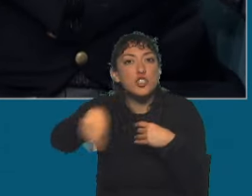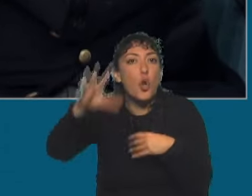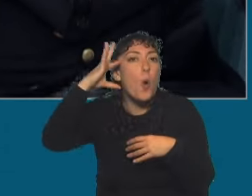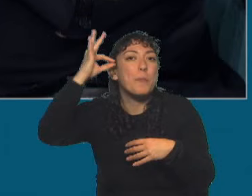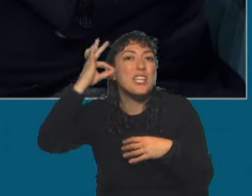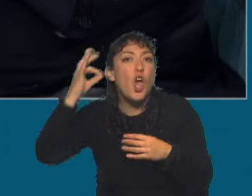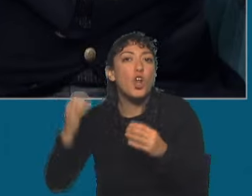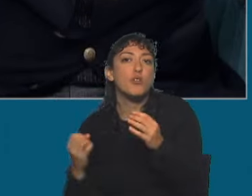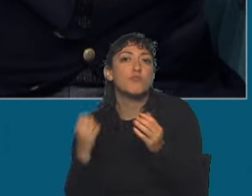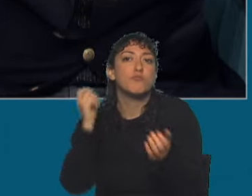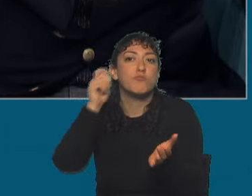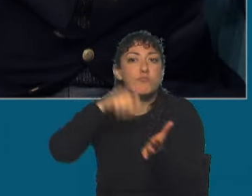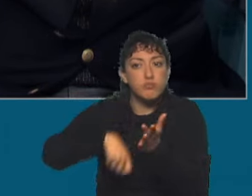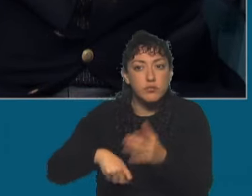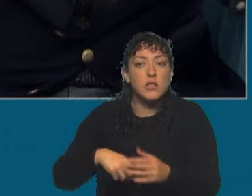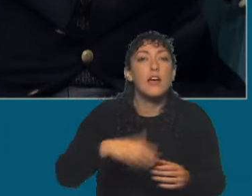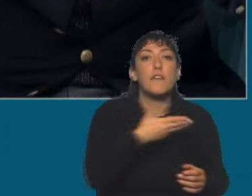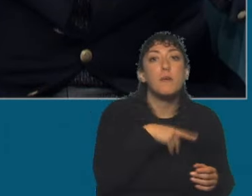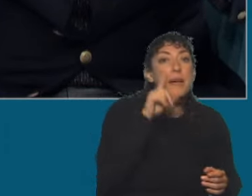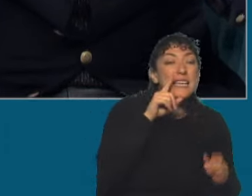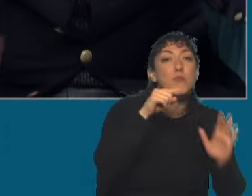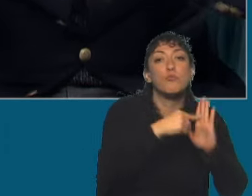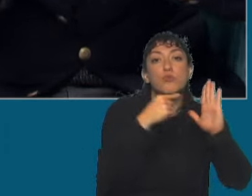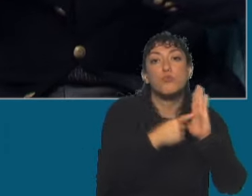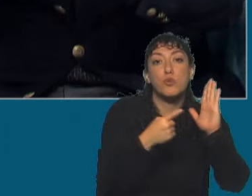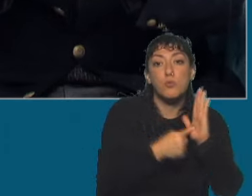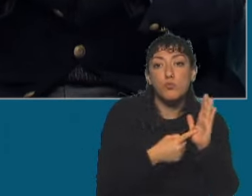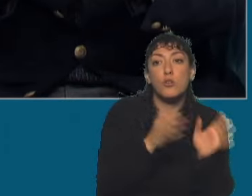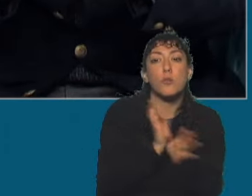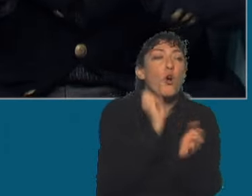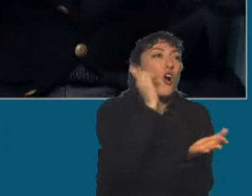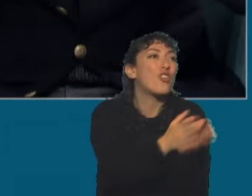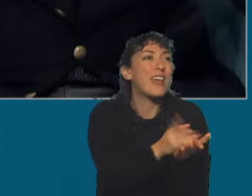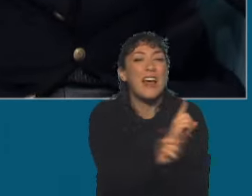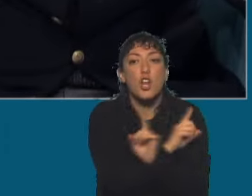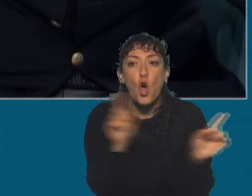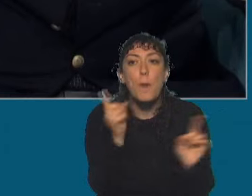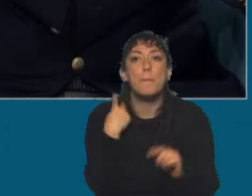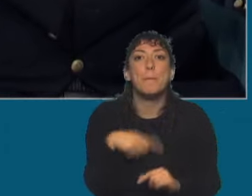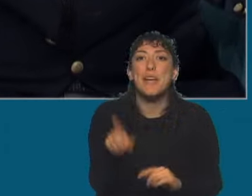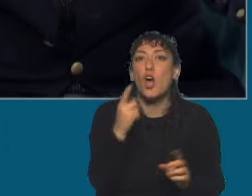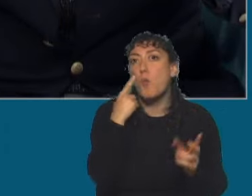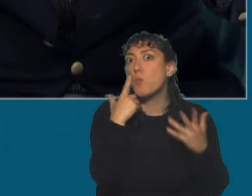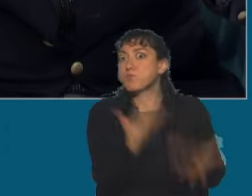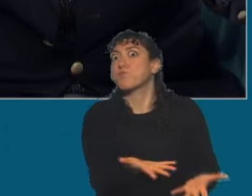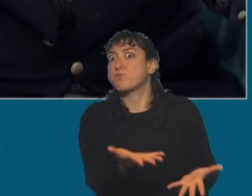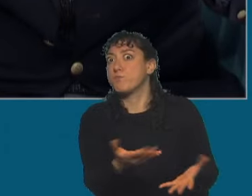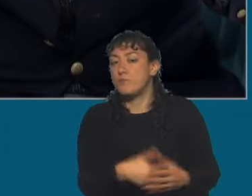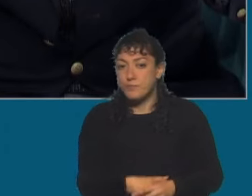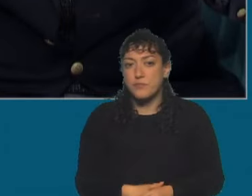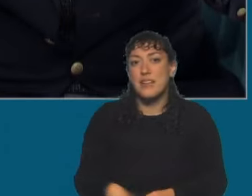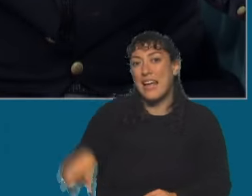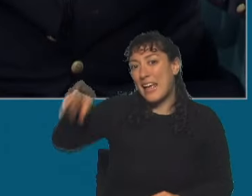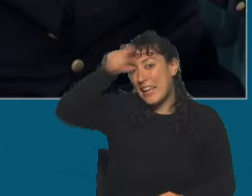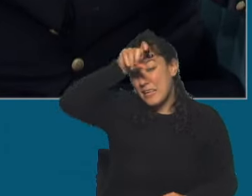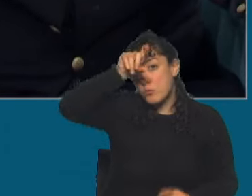señores, el fondo hizo esto, esto y esto, que si bien no es condenarlo, es ponerlo en evidencia. Bueno, viste que Egipto también